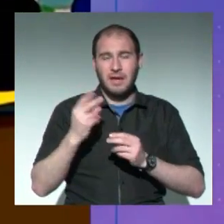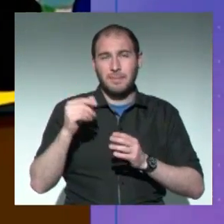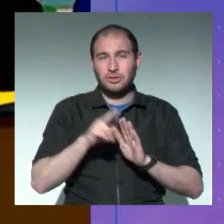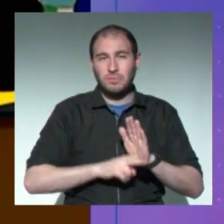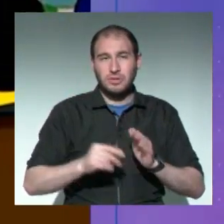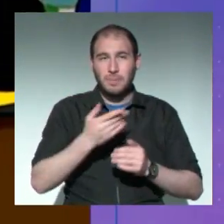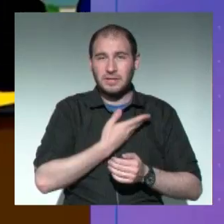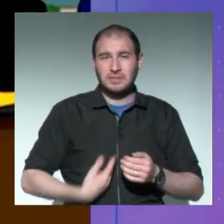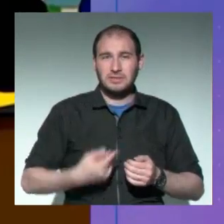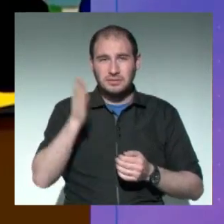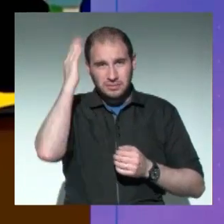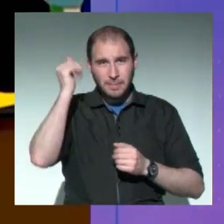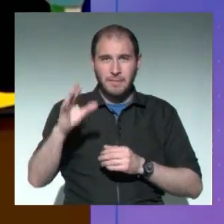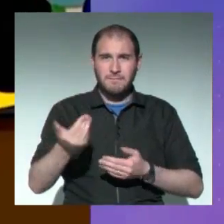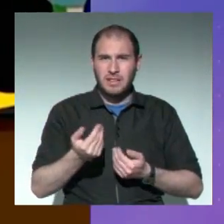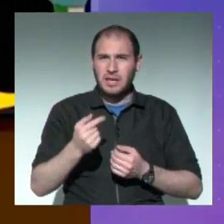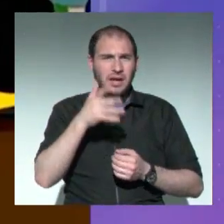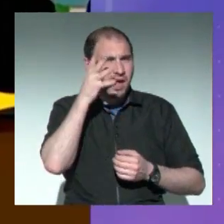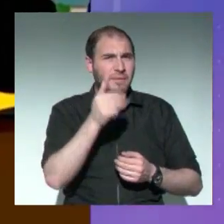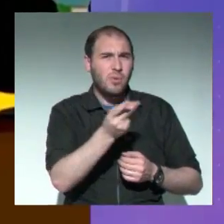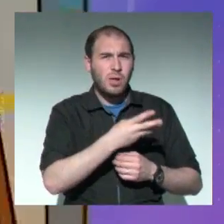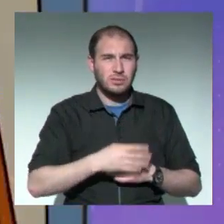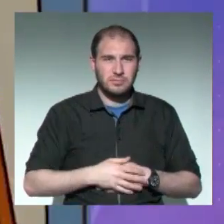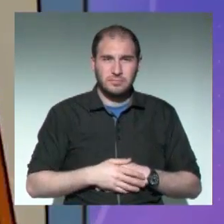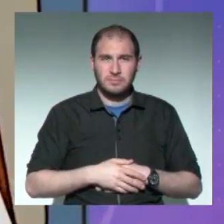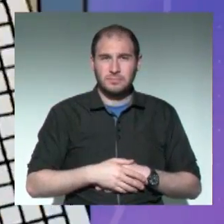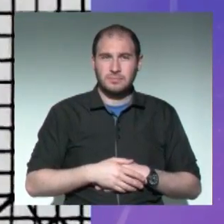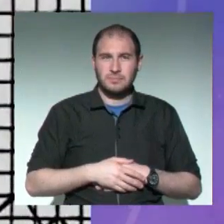presupuesto del presidente Trump. ¿Qué tan grave es, secretario Van Hatten?